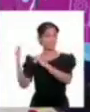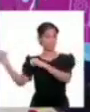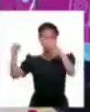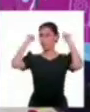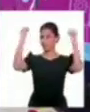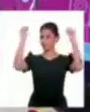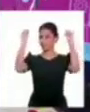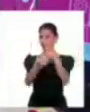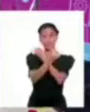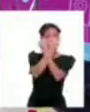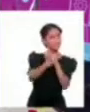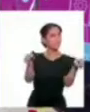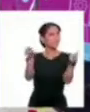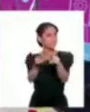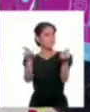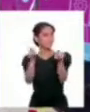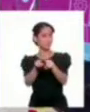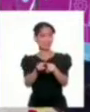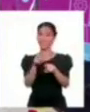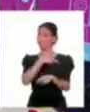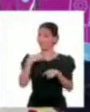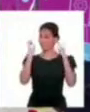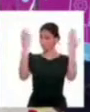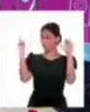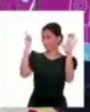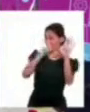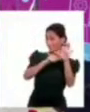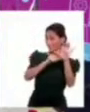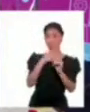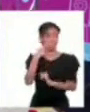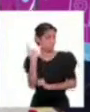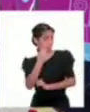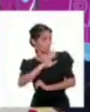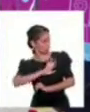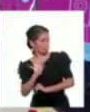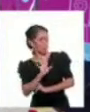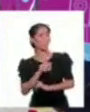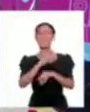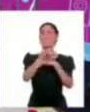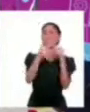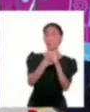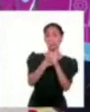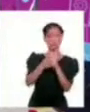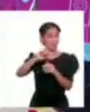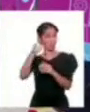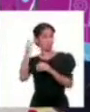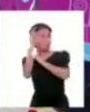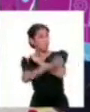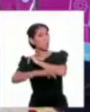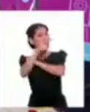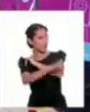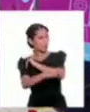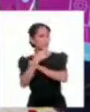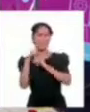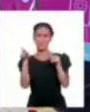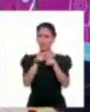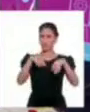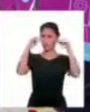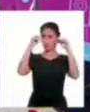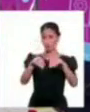por nuestra independencia también participamos las mujeres, no solo los varones. Las hubo también en otros países con el nombre